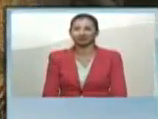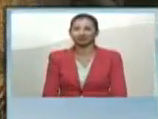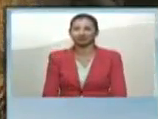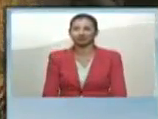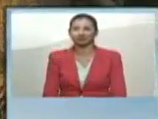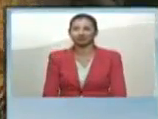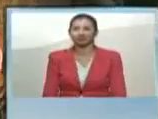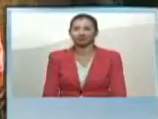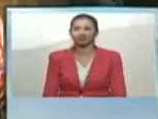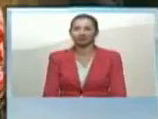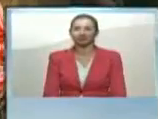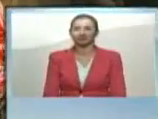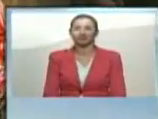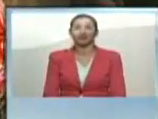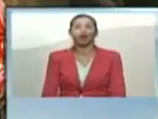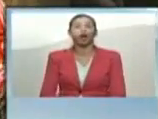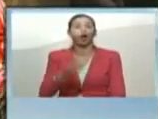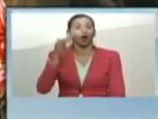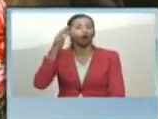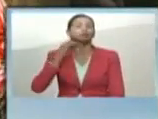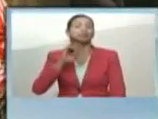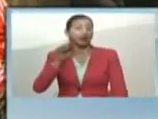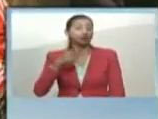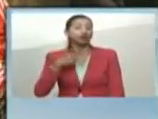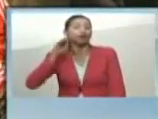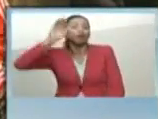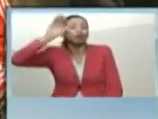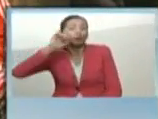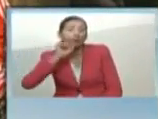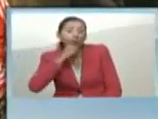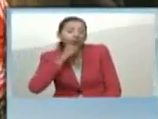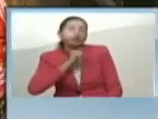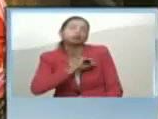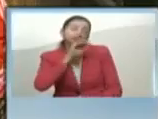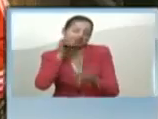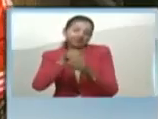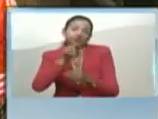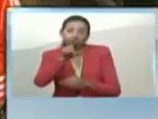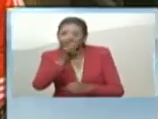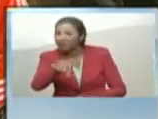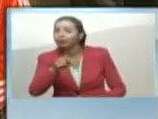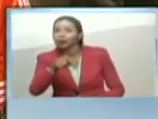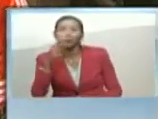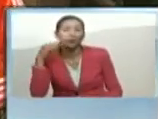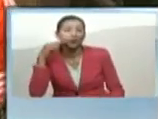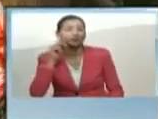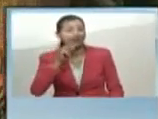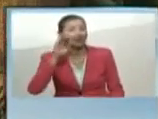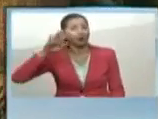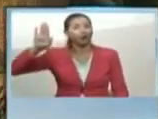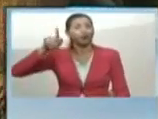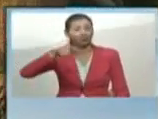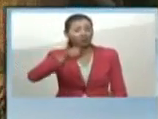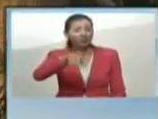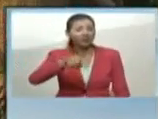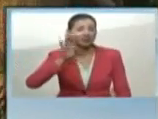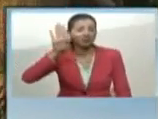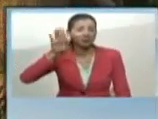Exactamente, ese es el consejo seguro que vamos a pertenecer. Eso, así es. Aristóbulo también debería juramentarse.